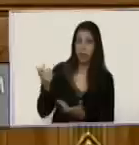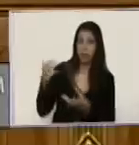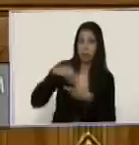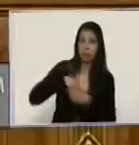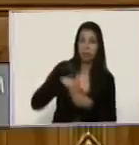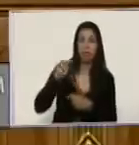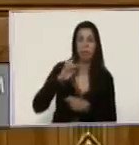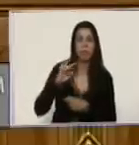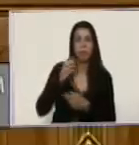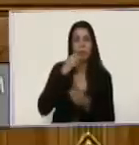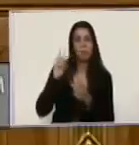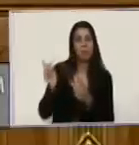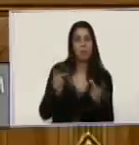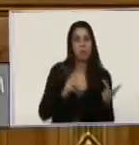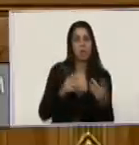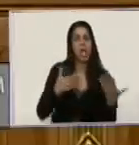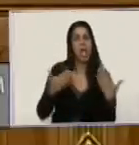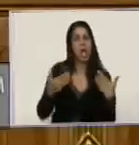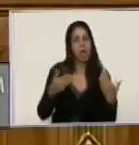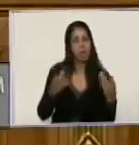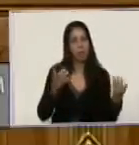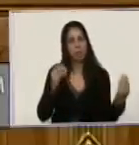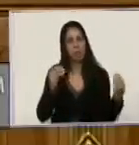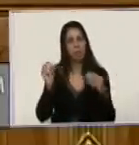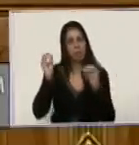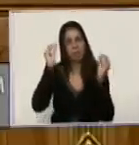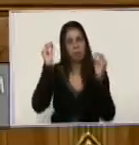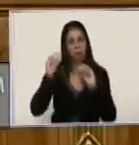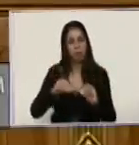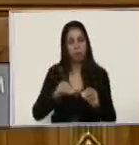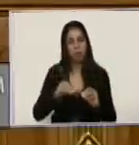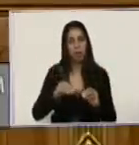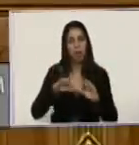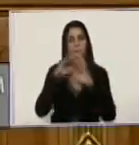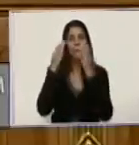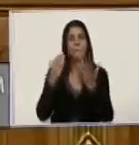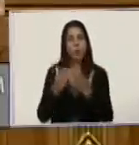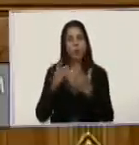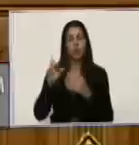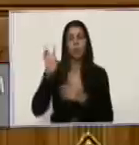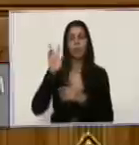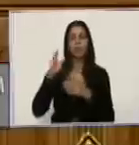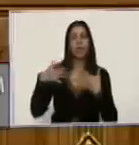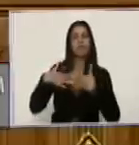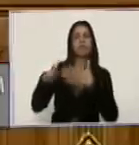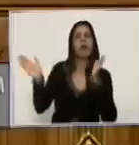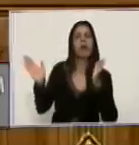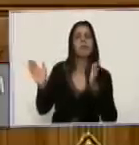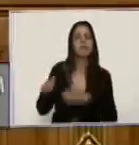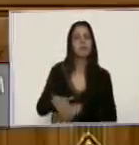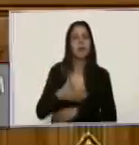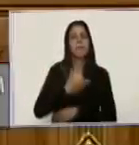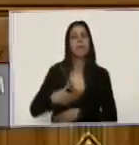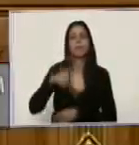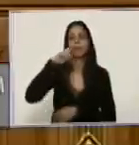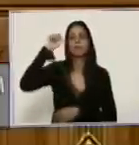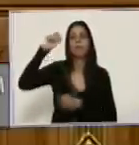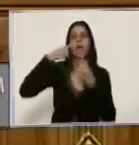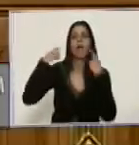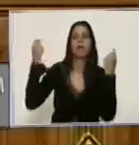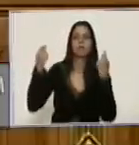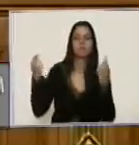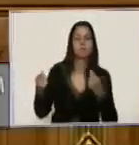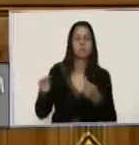Aquí son bienvenidas, negociamos áreas, o sea, que el mundo sepa que esto está abierto, como dijo el presidente Maduro, a